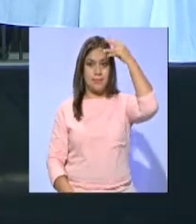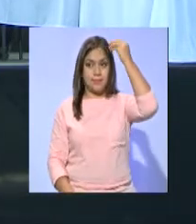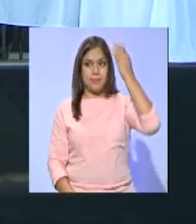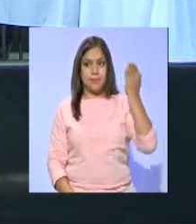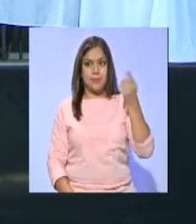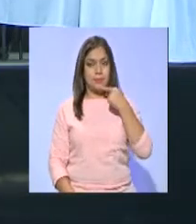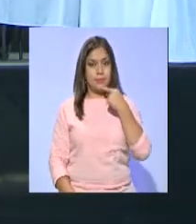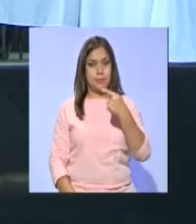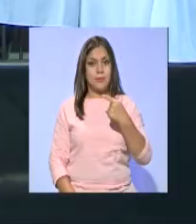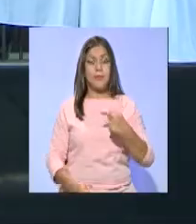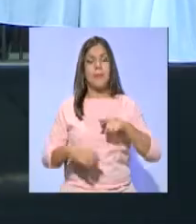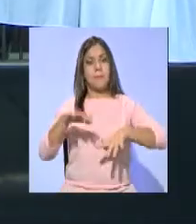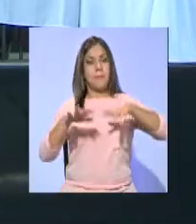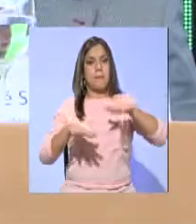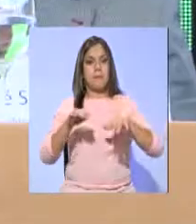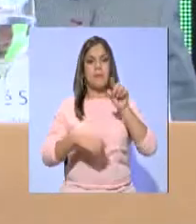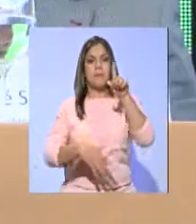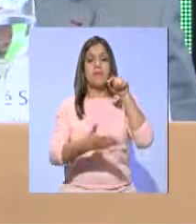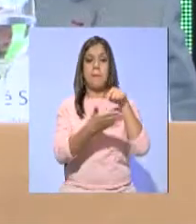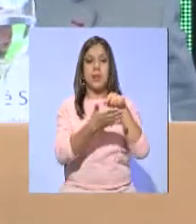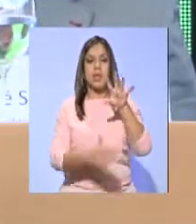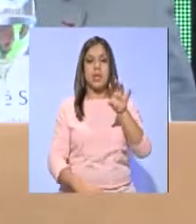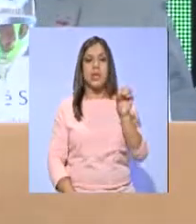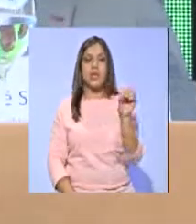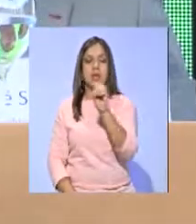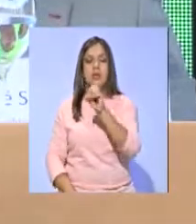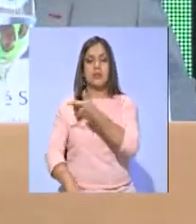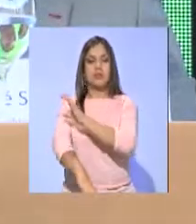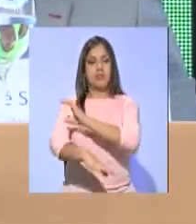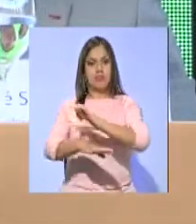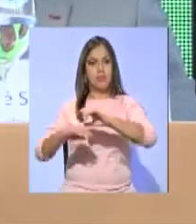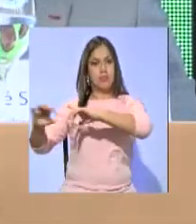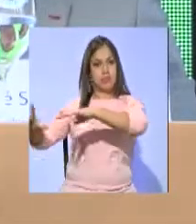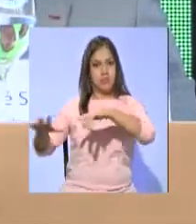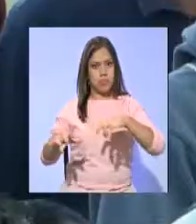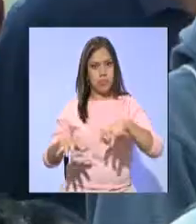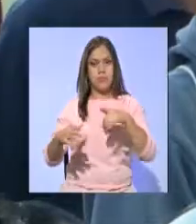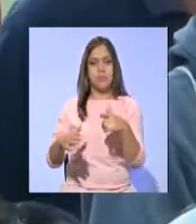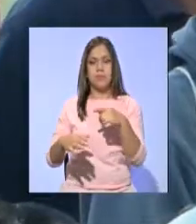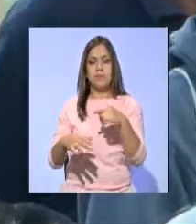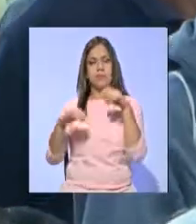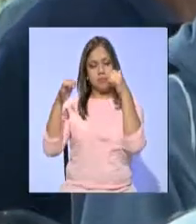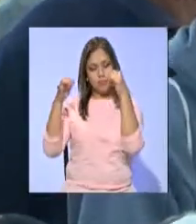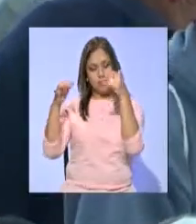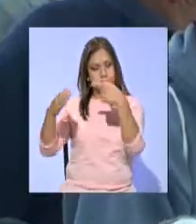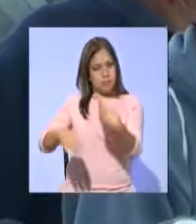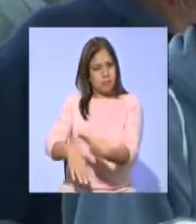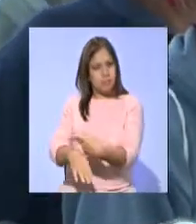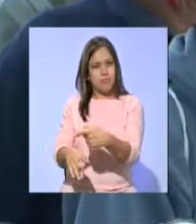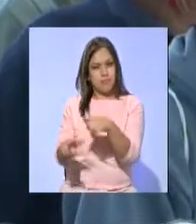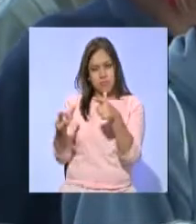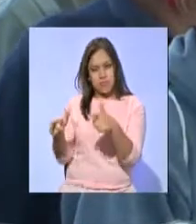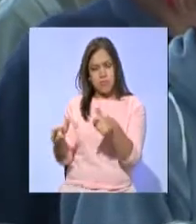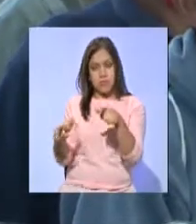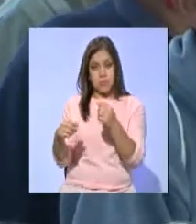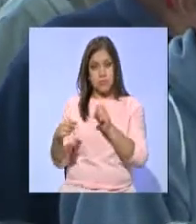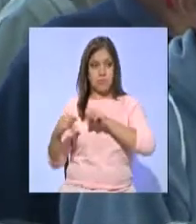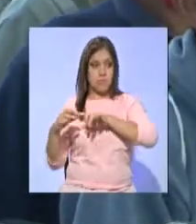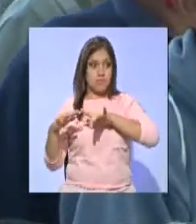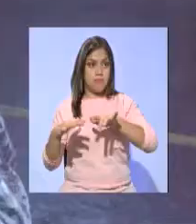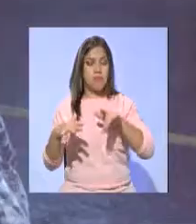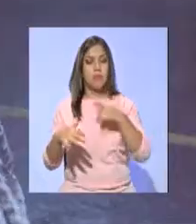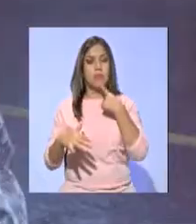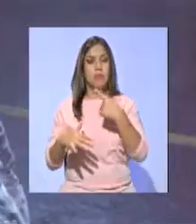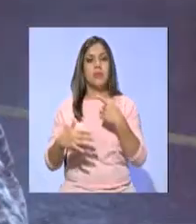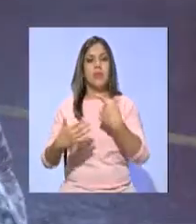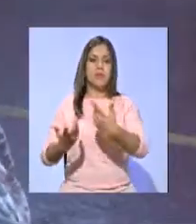este jueves con alrededor de 1.500 agricultores, campesinos y pequeños ganaderos en la ciudad de Ambato. Fue testigo de honor en el evento donde se dio